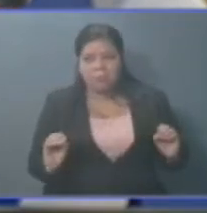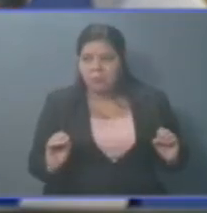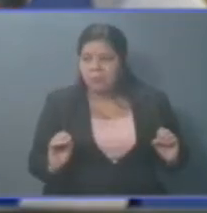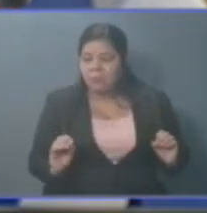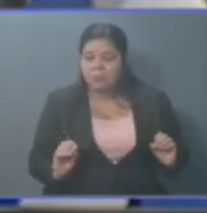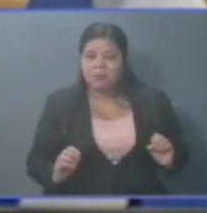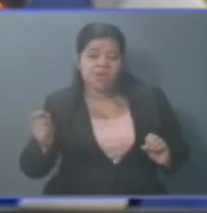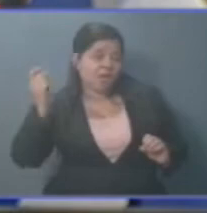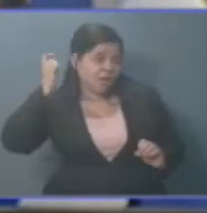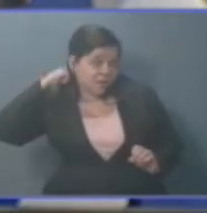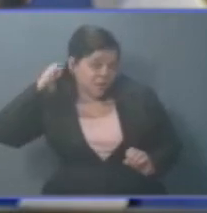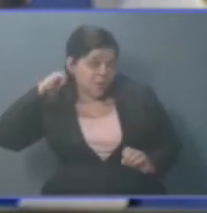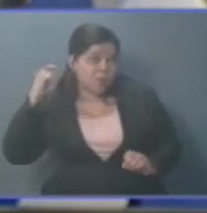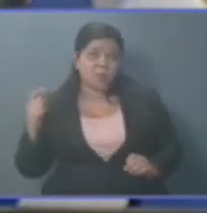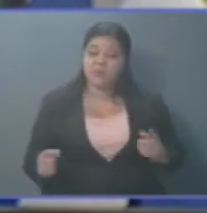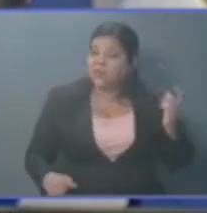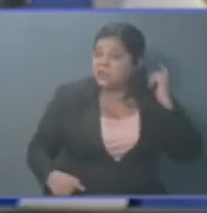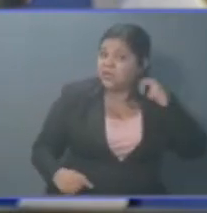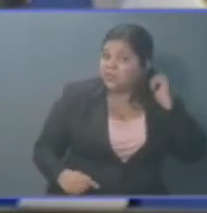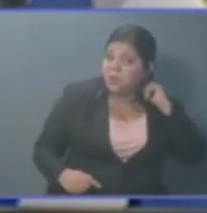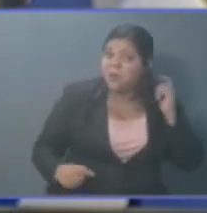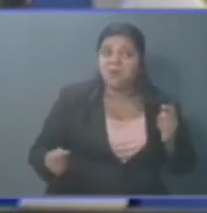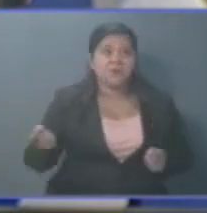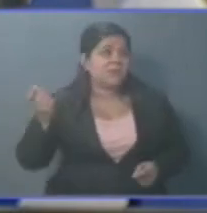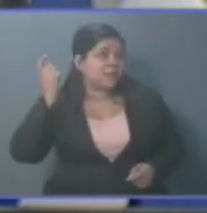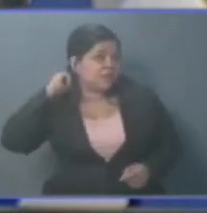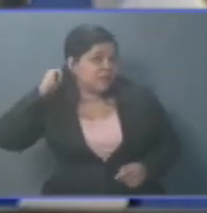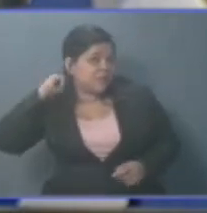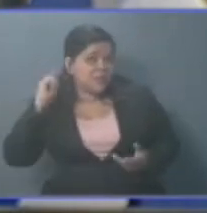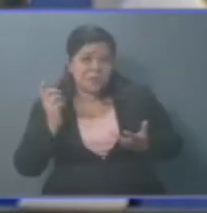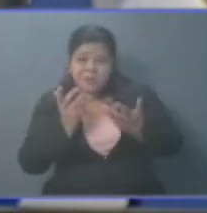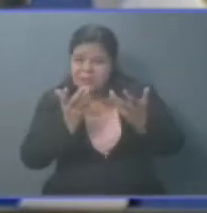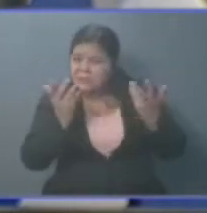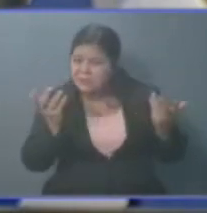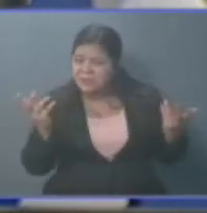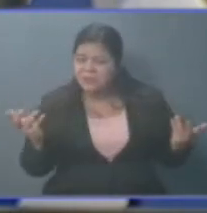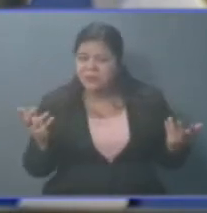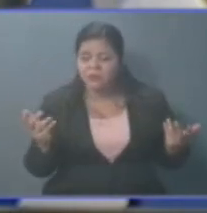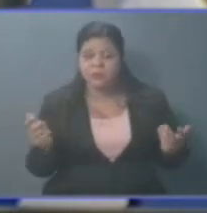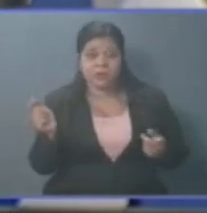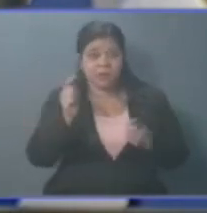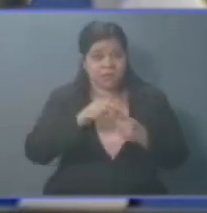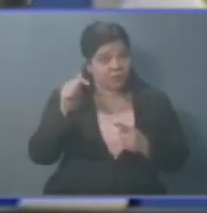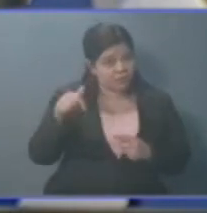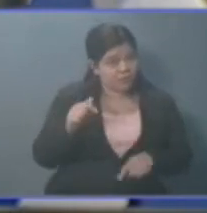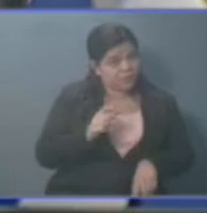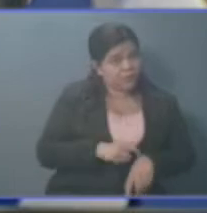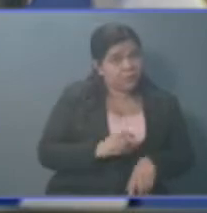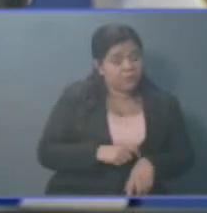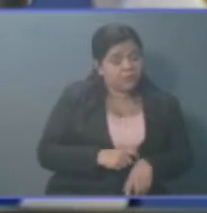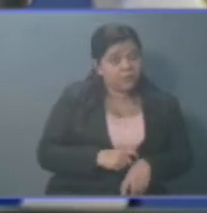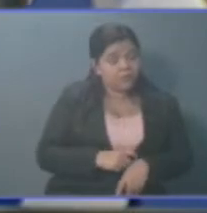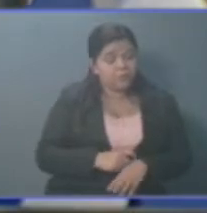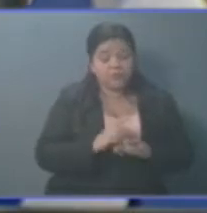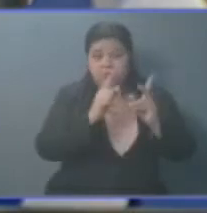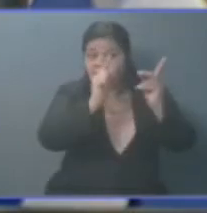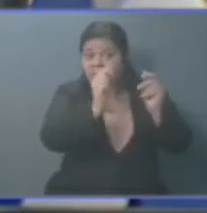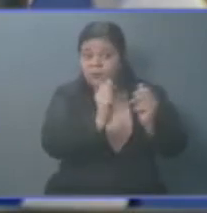Excusas van, excusas vienen. Pero hasta esta fecha, el